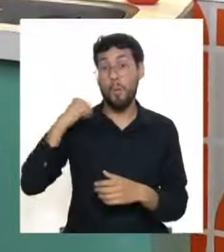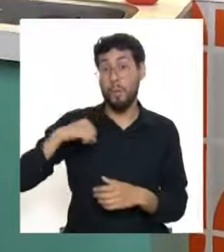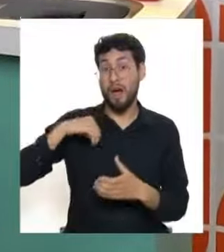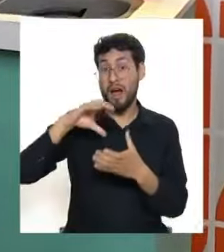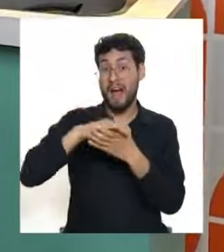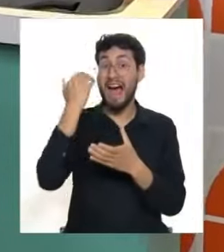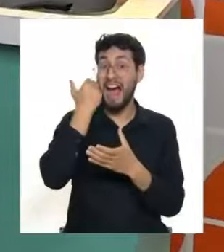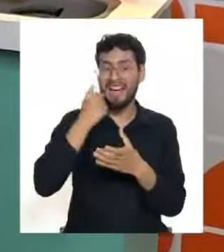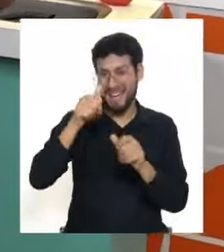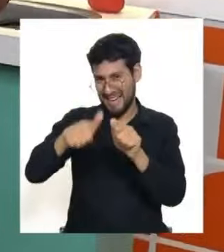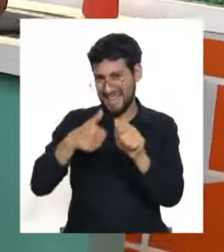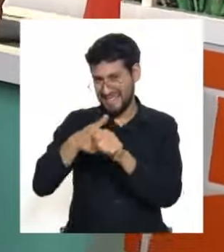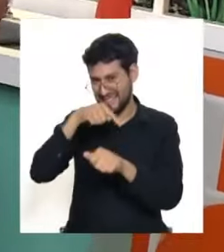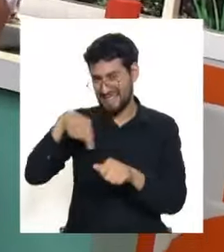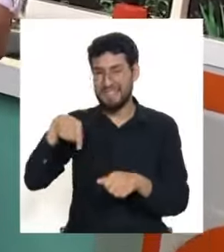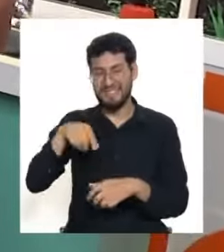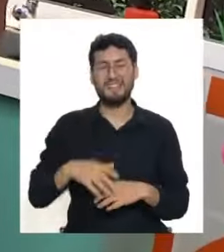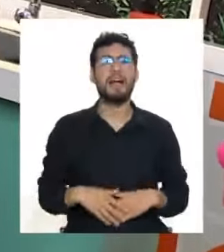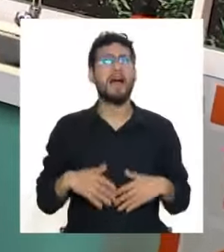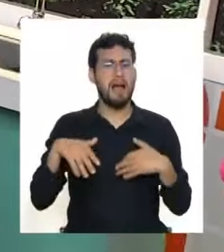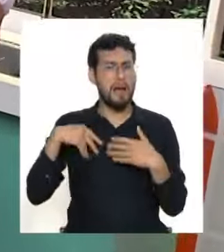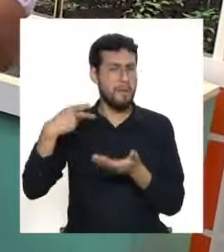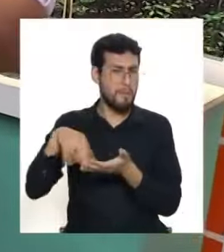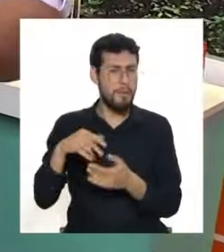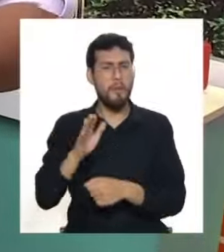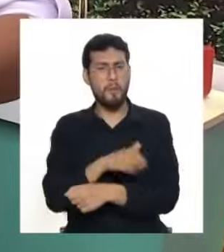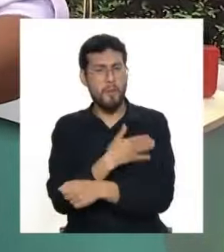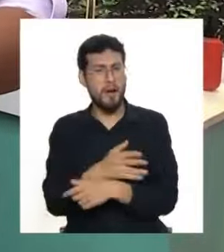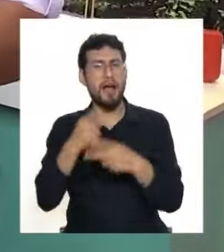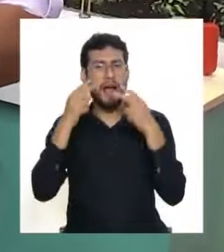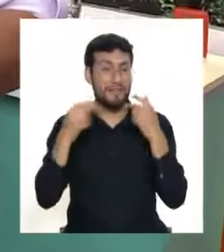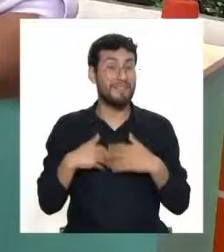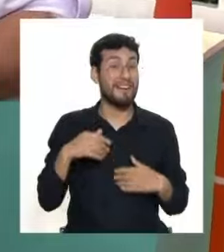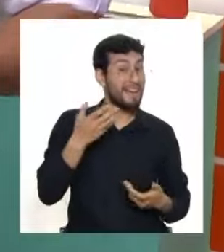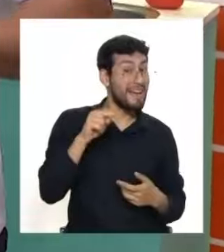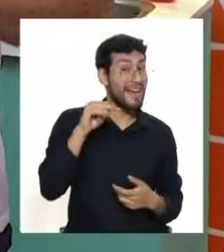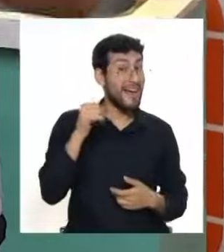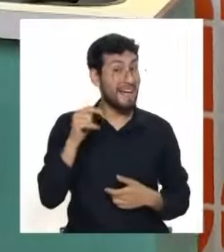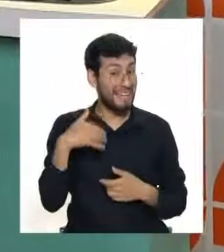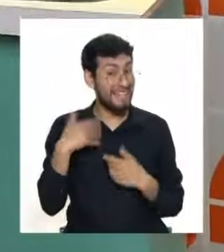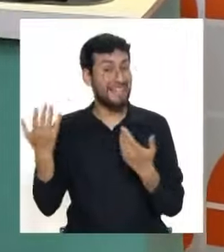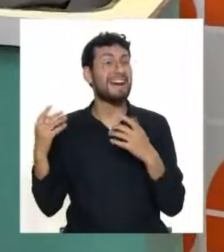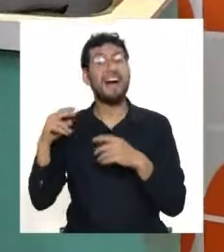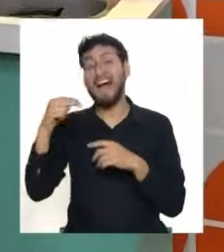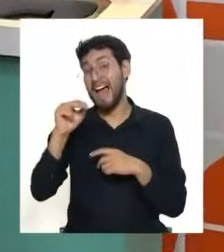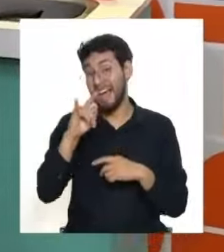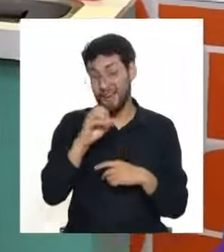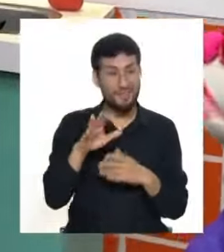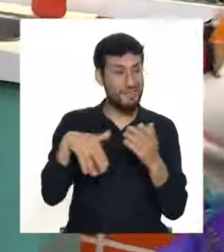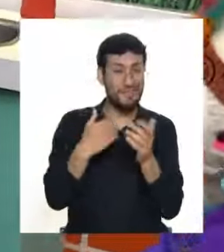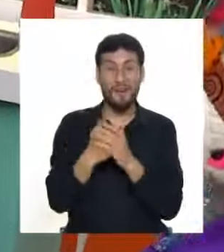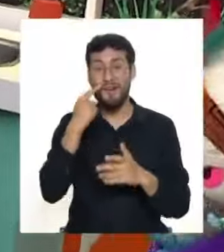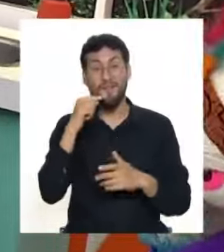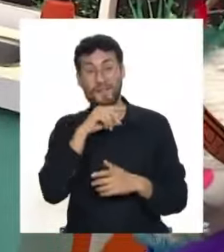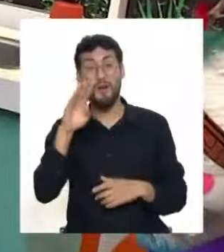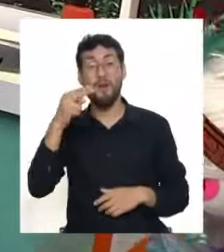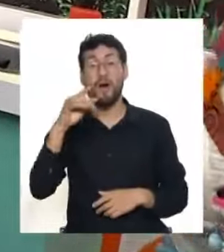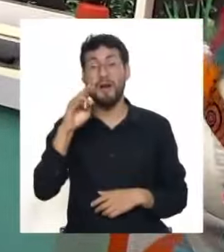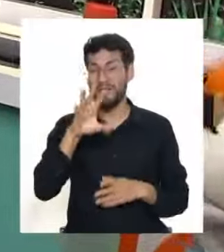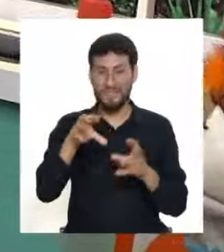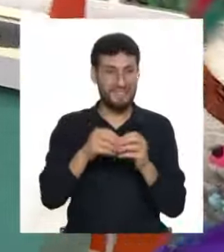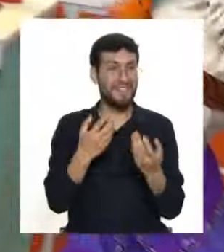Ahí les esperamos con música, hay danzas, hay música de la selva, ñañitas también, hay ñañitos, guambrillos,